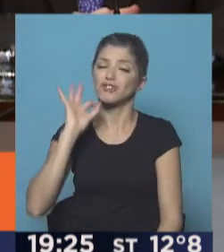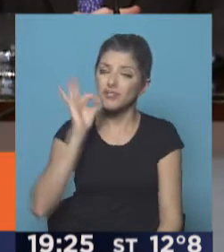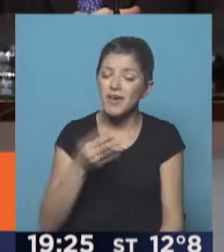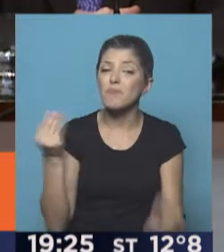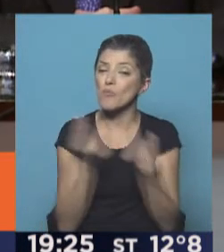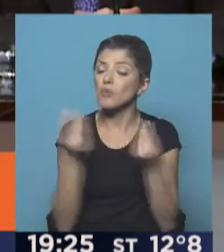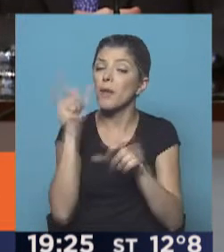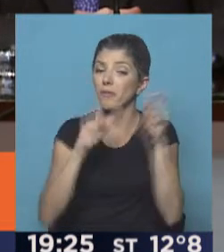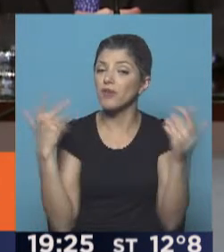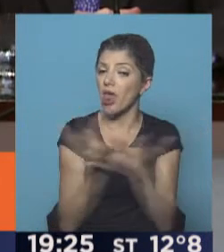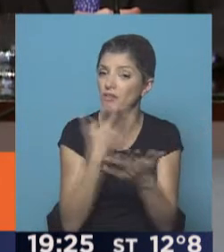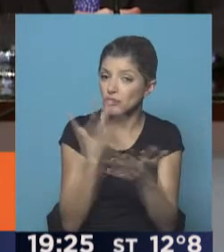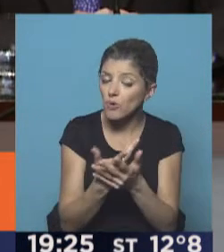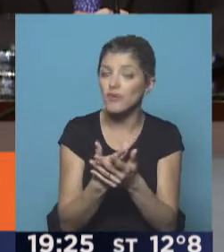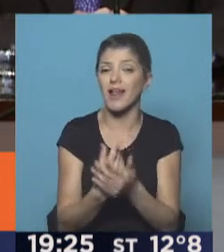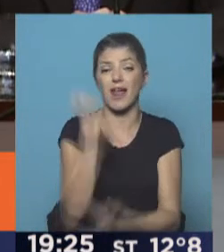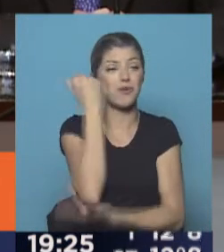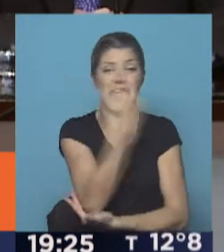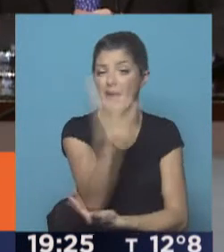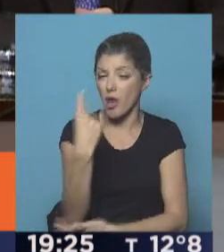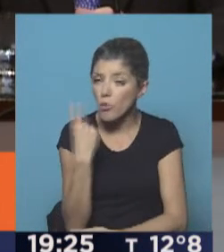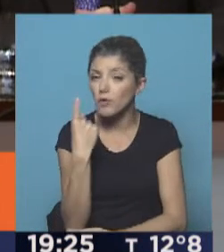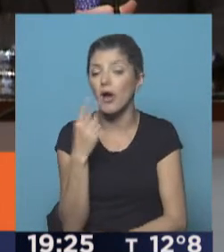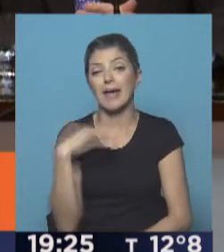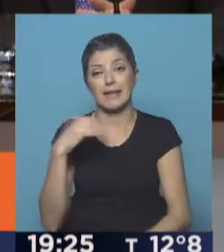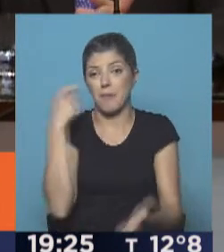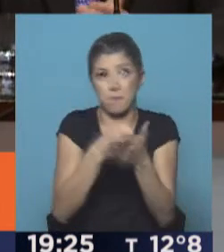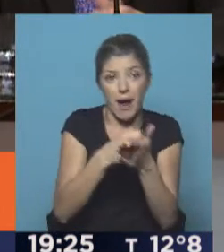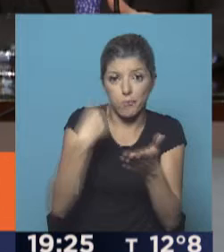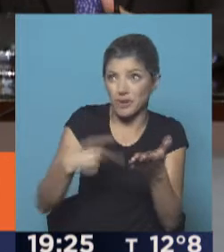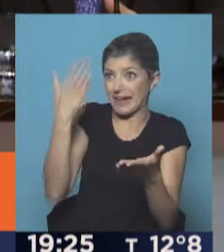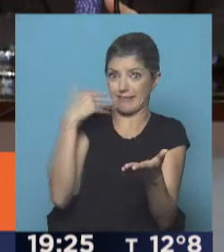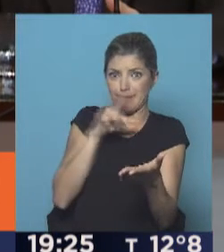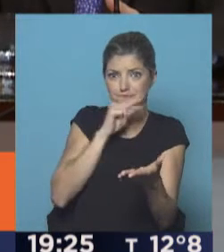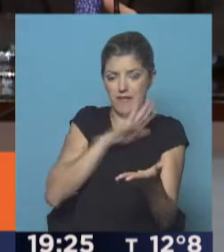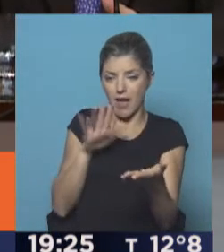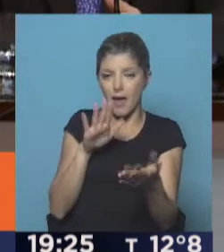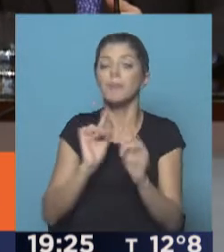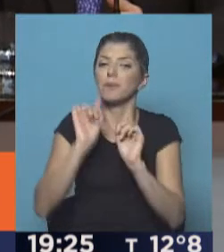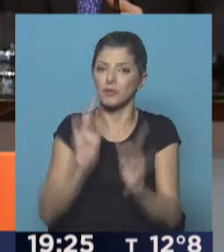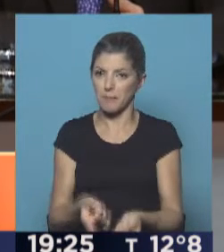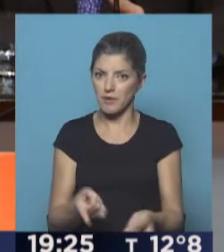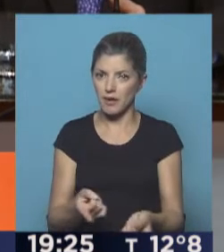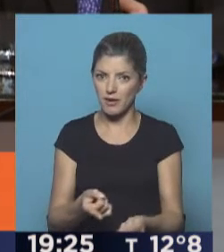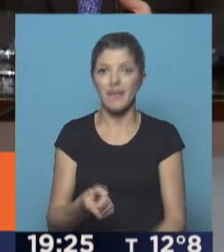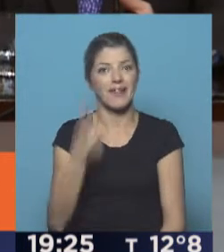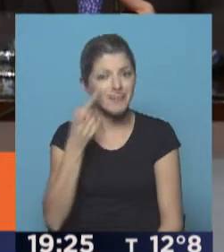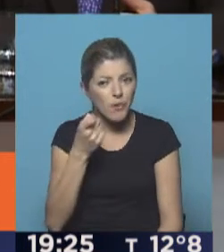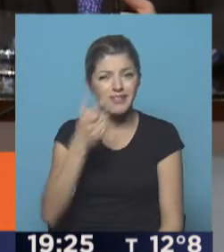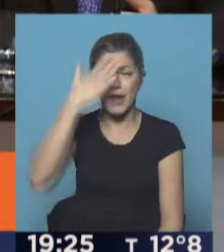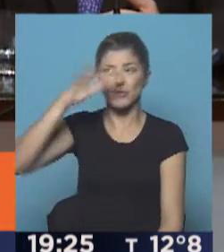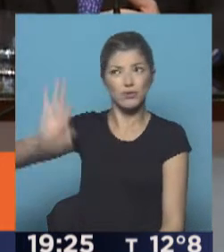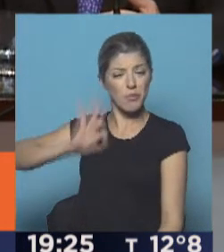de lo económico personal para cada argentino, que tiene que pagar lo que antes no pagaba, ser consciente que nos mintieron durante mucho